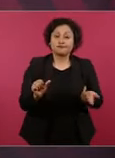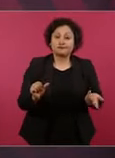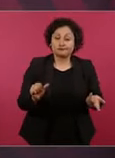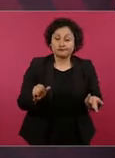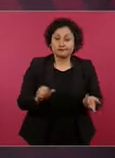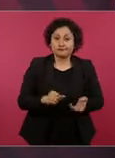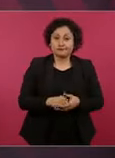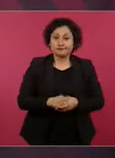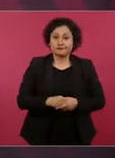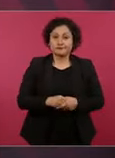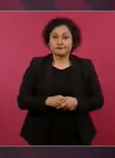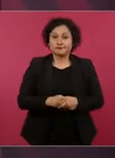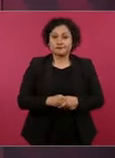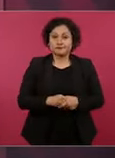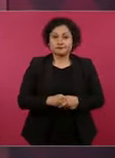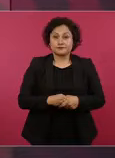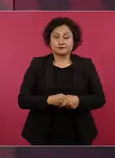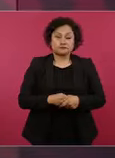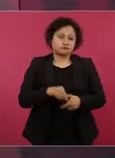pues una mujer